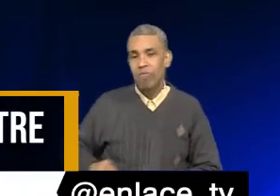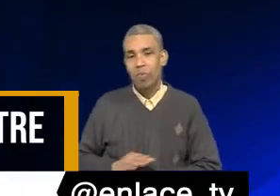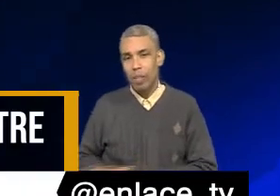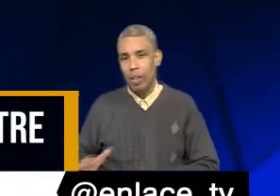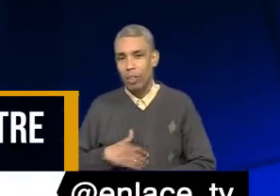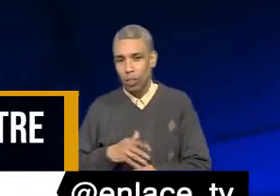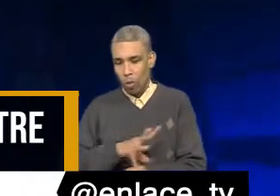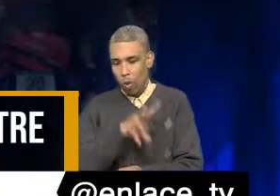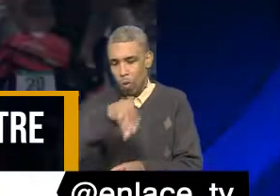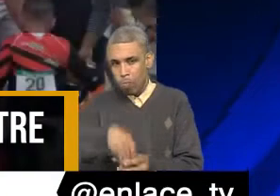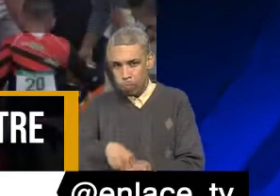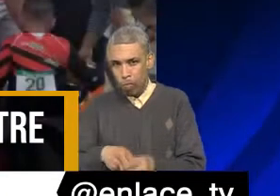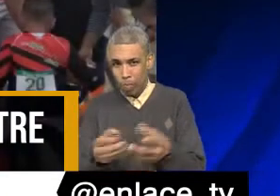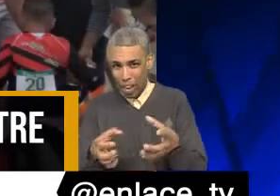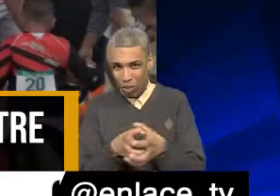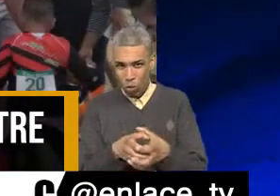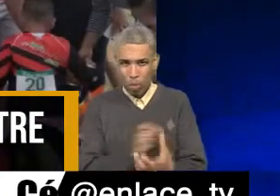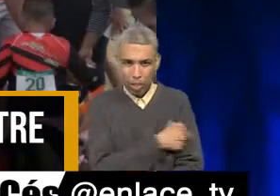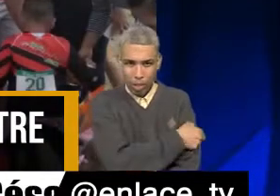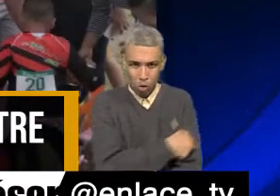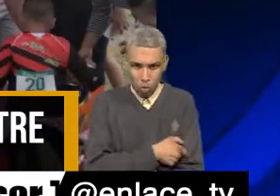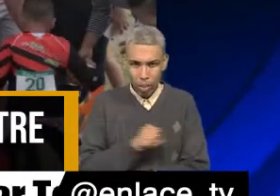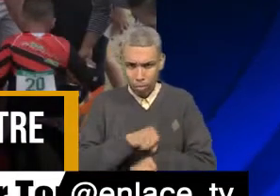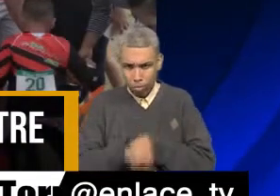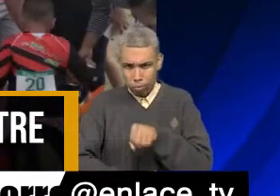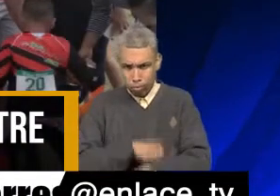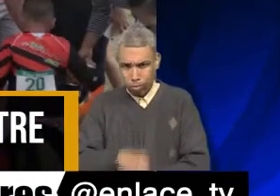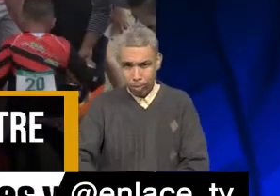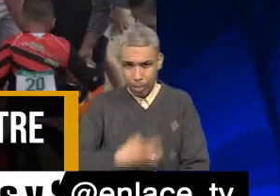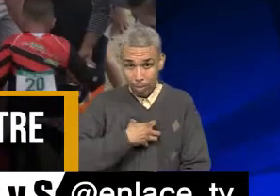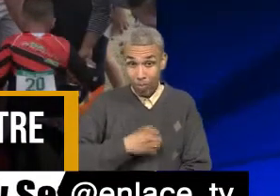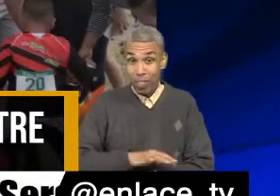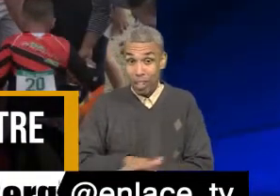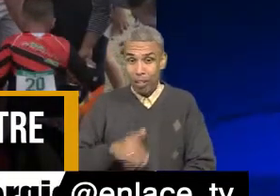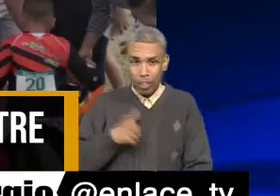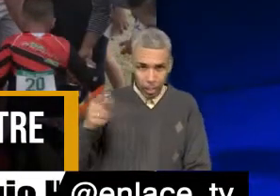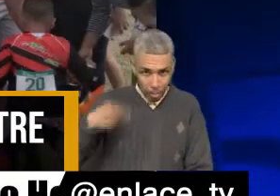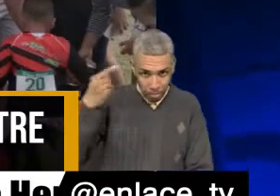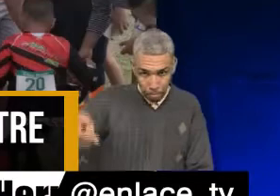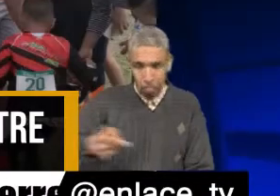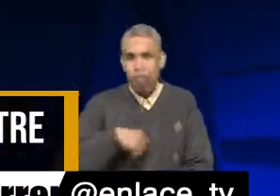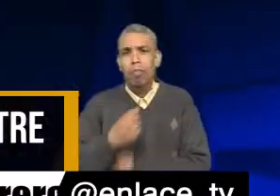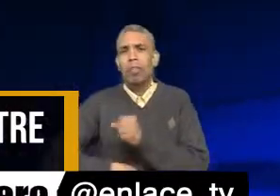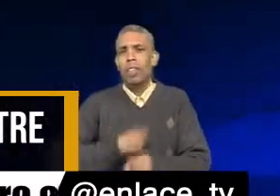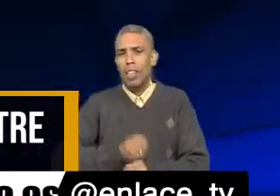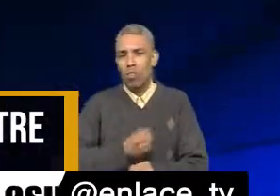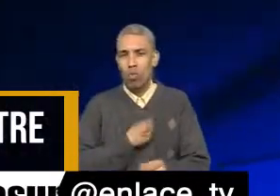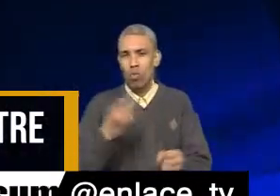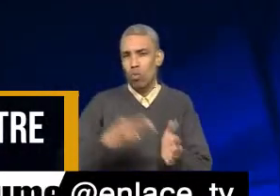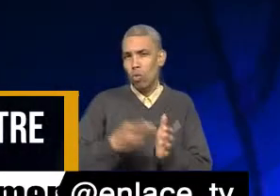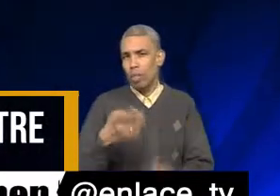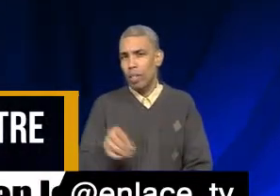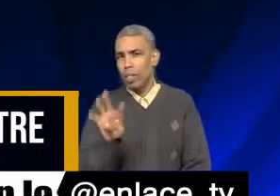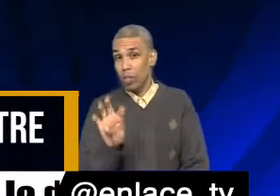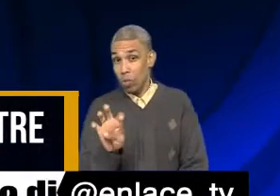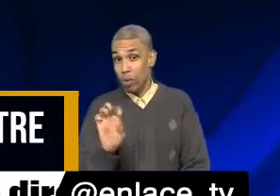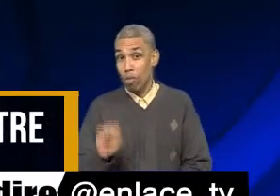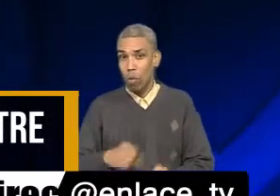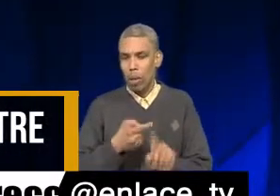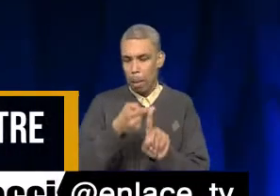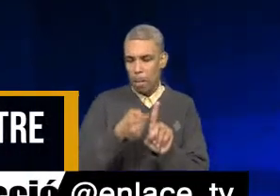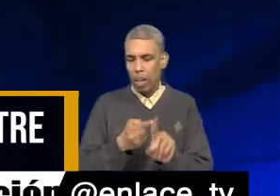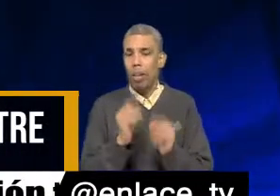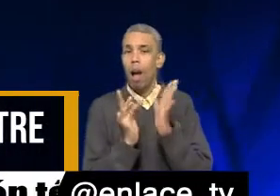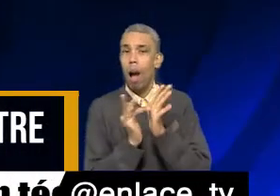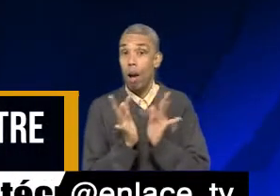ciclismo y ya podemos informar que el próximo año tenemos una válida rankeable en el mes de abril,